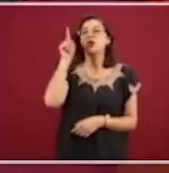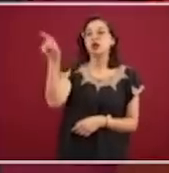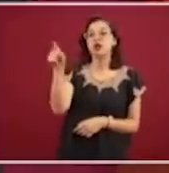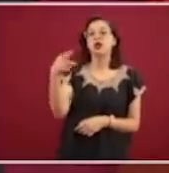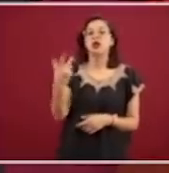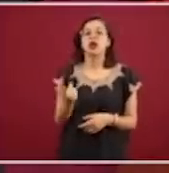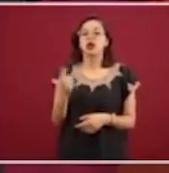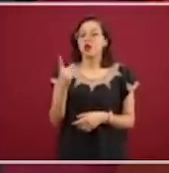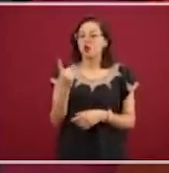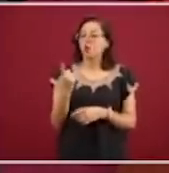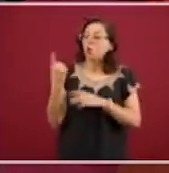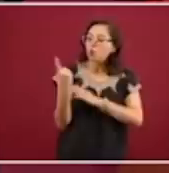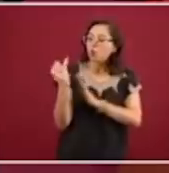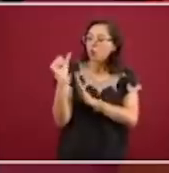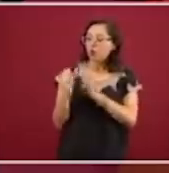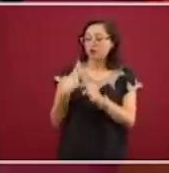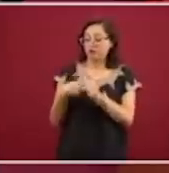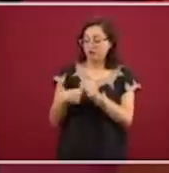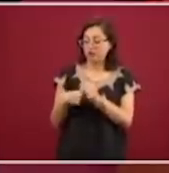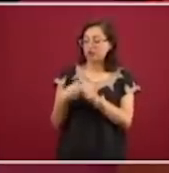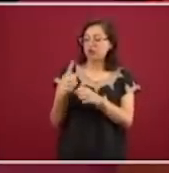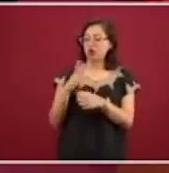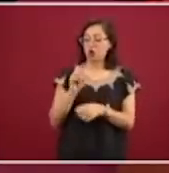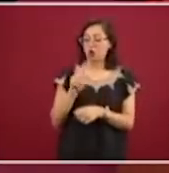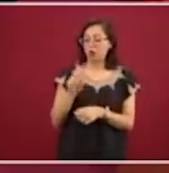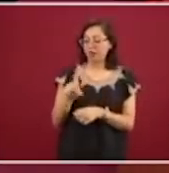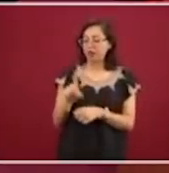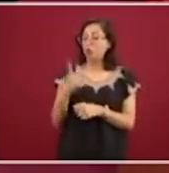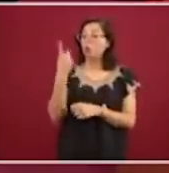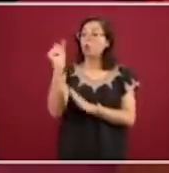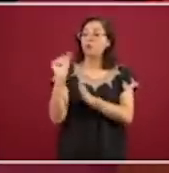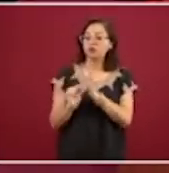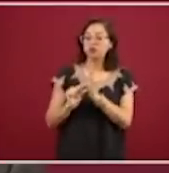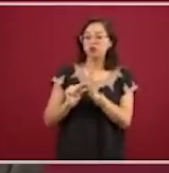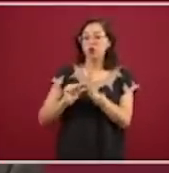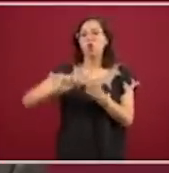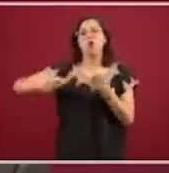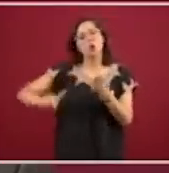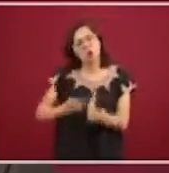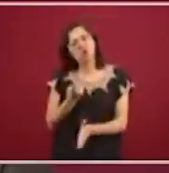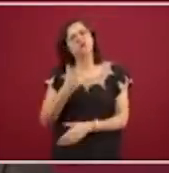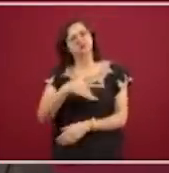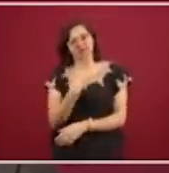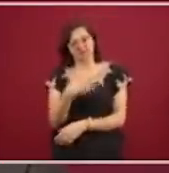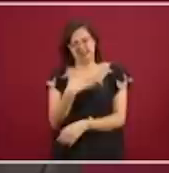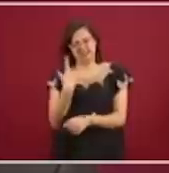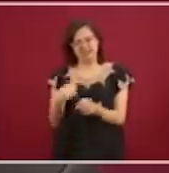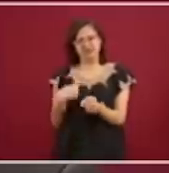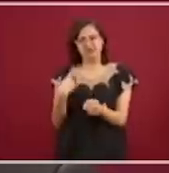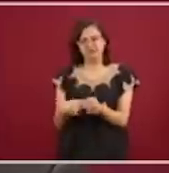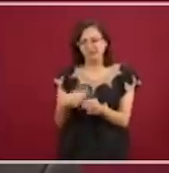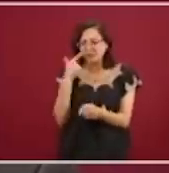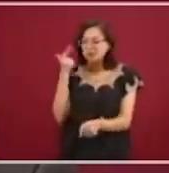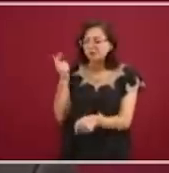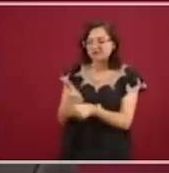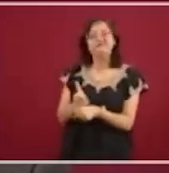mes después, en promedio de haber padecido COVID, regresaron con síntomas y se les